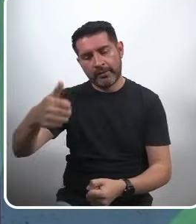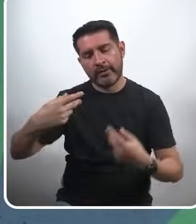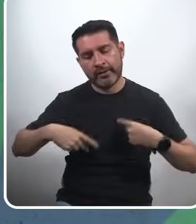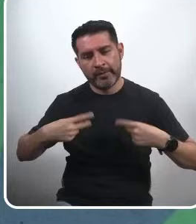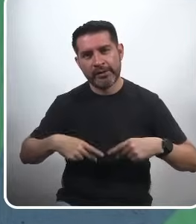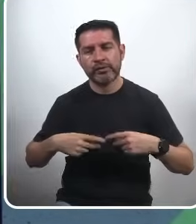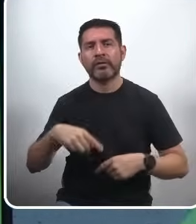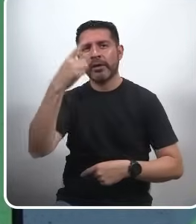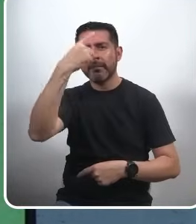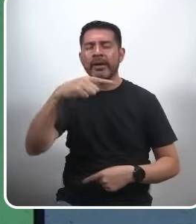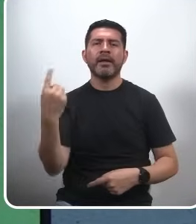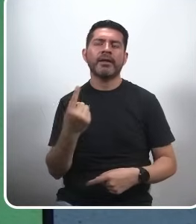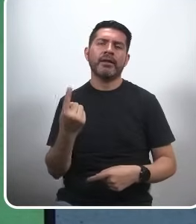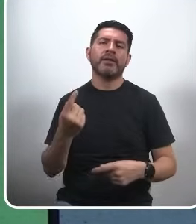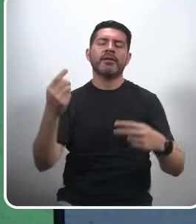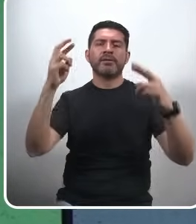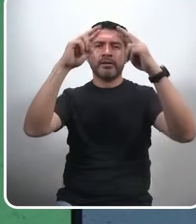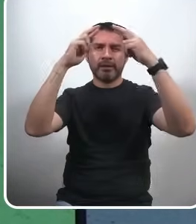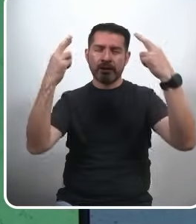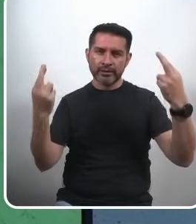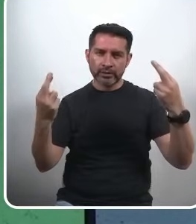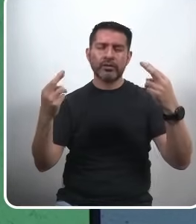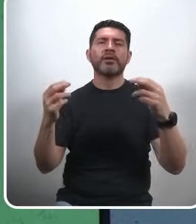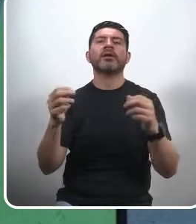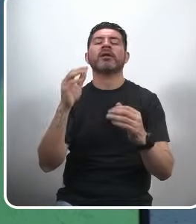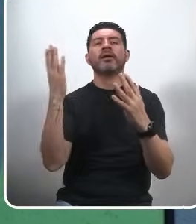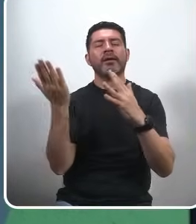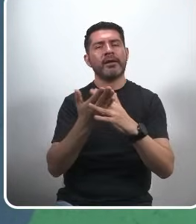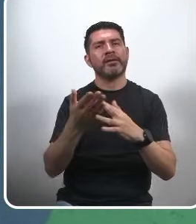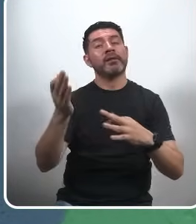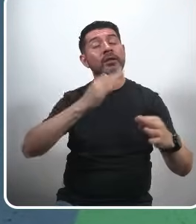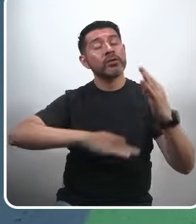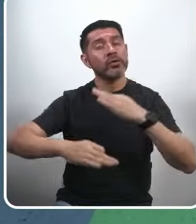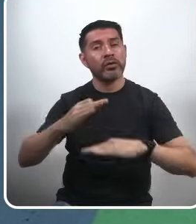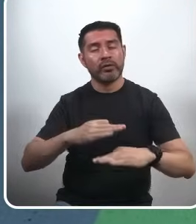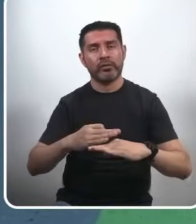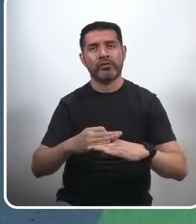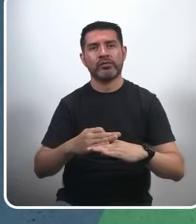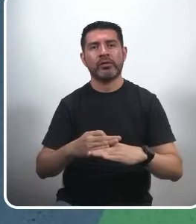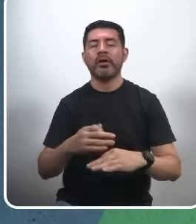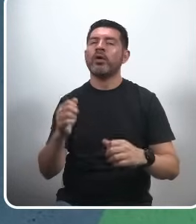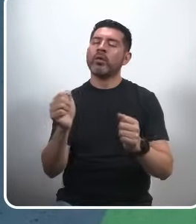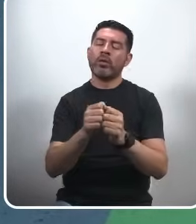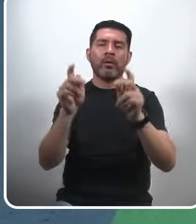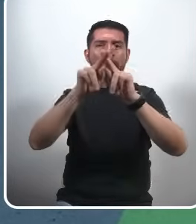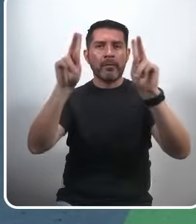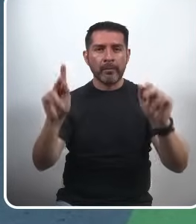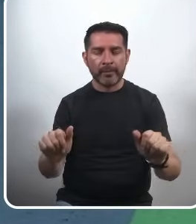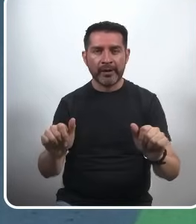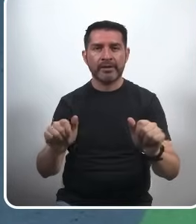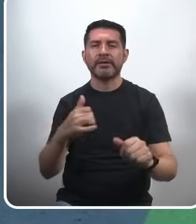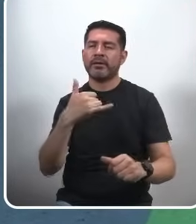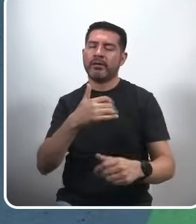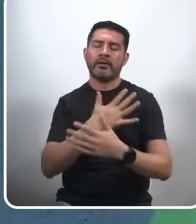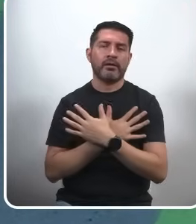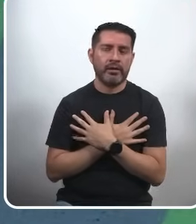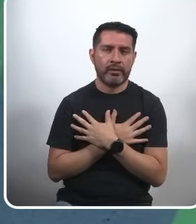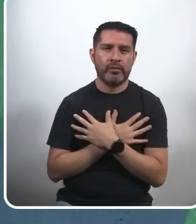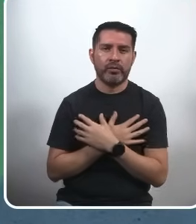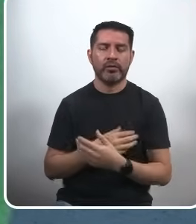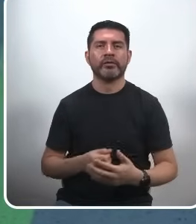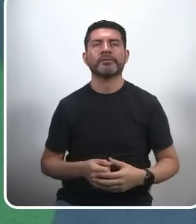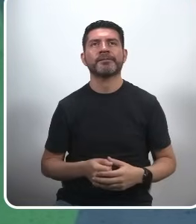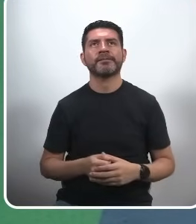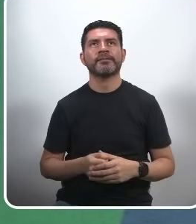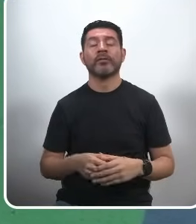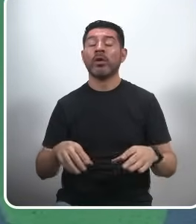bien entre ustedes, tan bien como Cristo Jesús se relaciona con cada